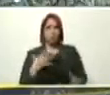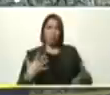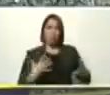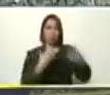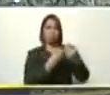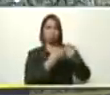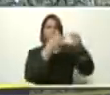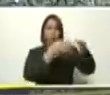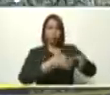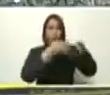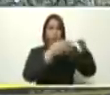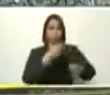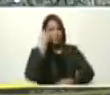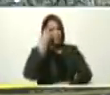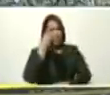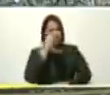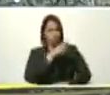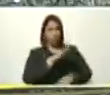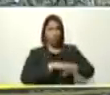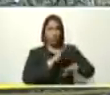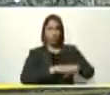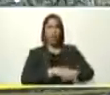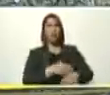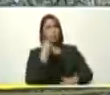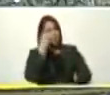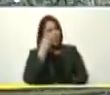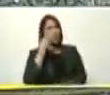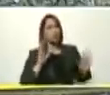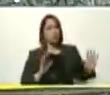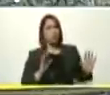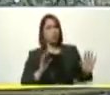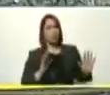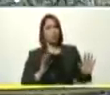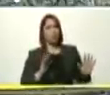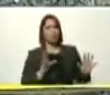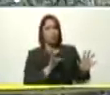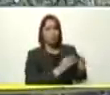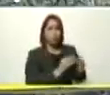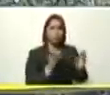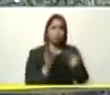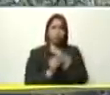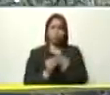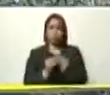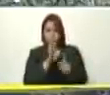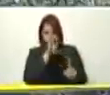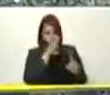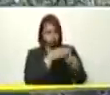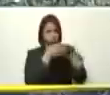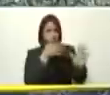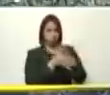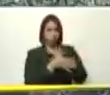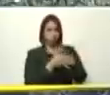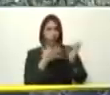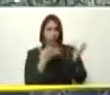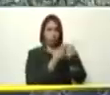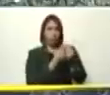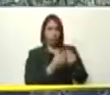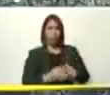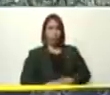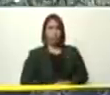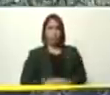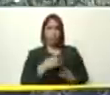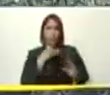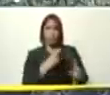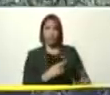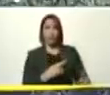es permanente. Y yo creo que eso ha ocurrido. Yo creo que la consecuencia directa de ese acompañamiento es el